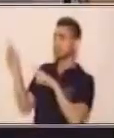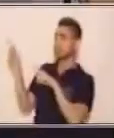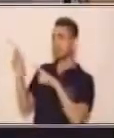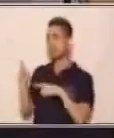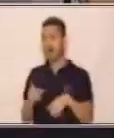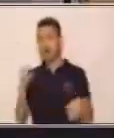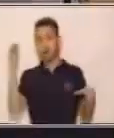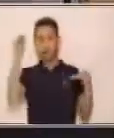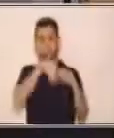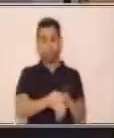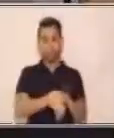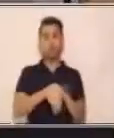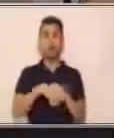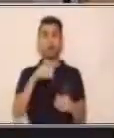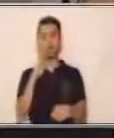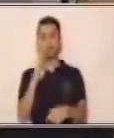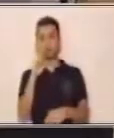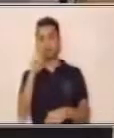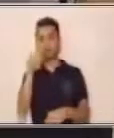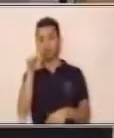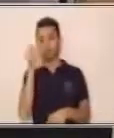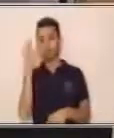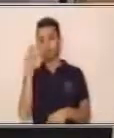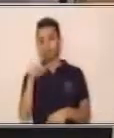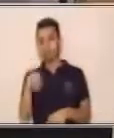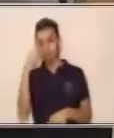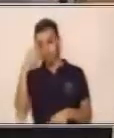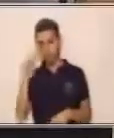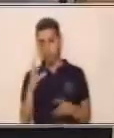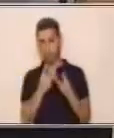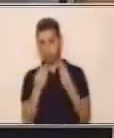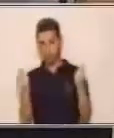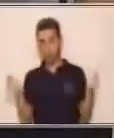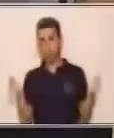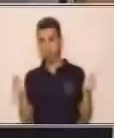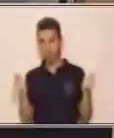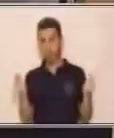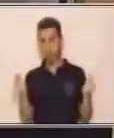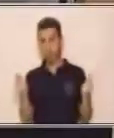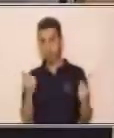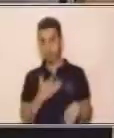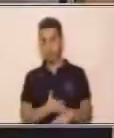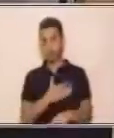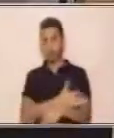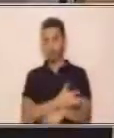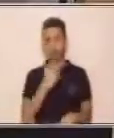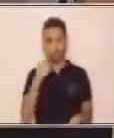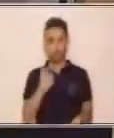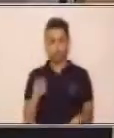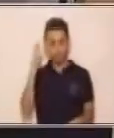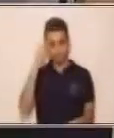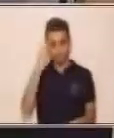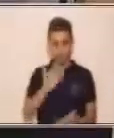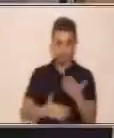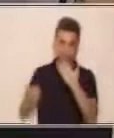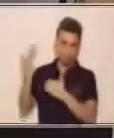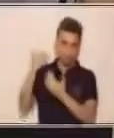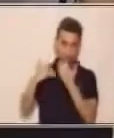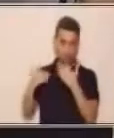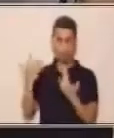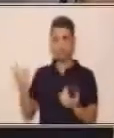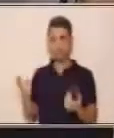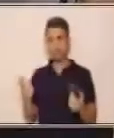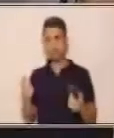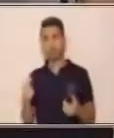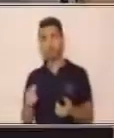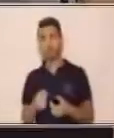nuestro buzón, para poder resolverlo, pero antes debemos de hacer algunos recordatorios